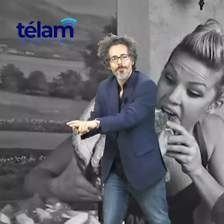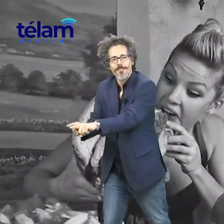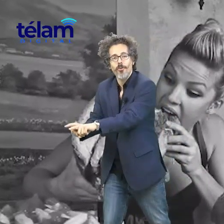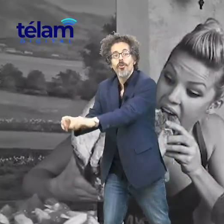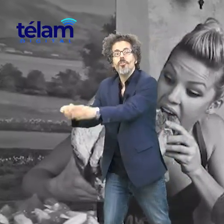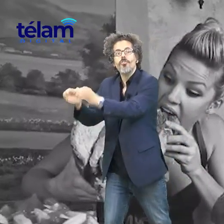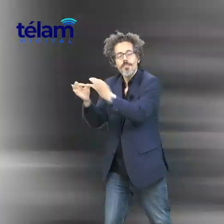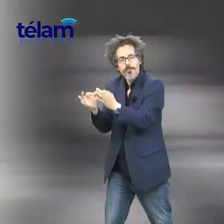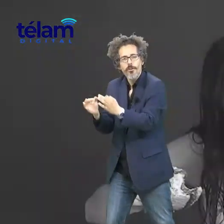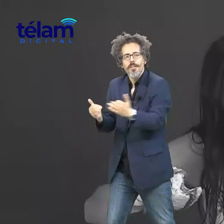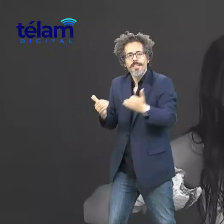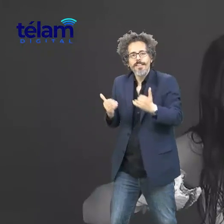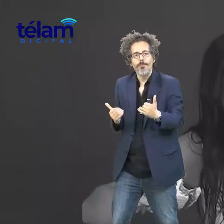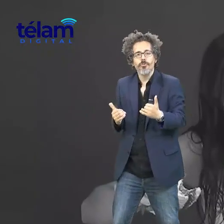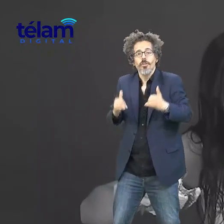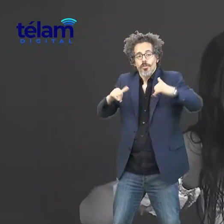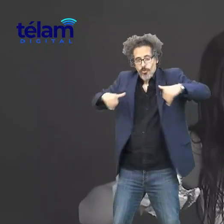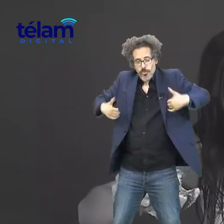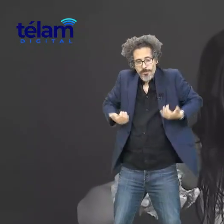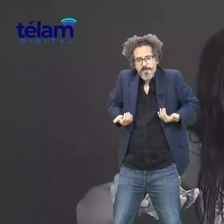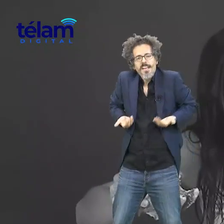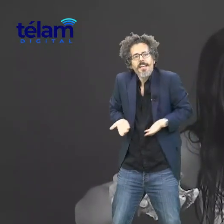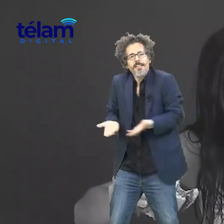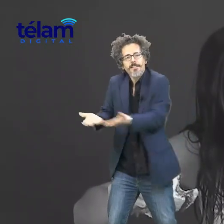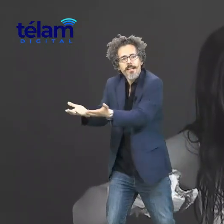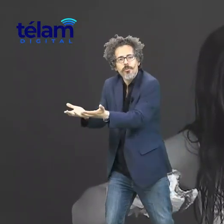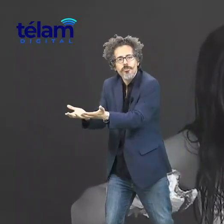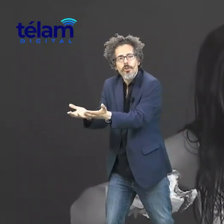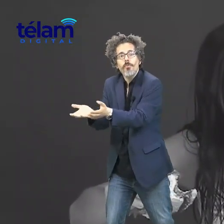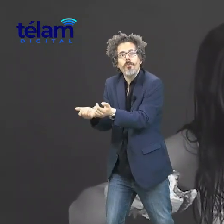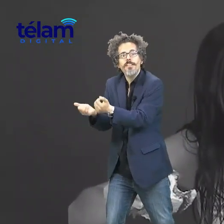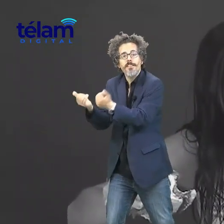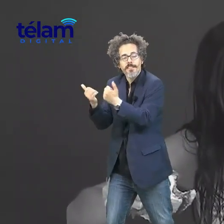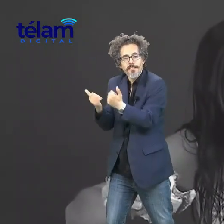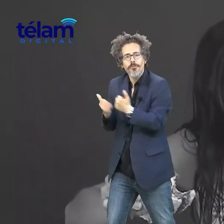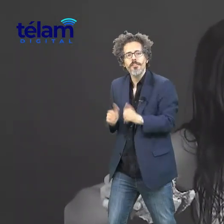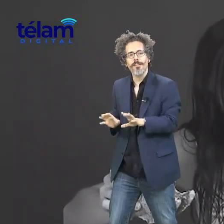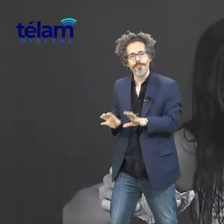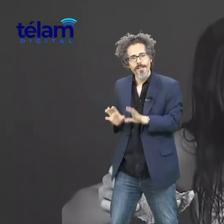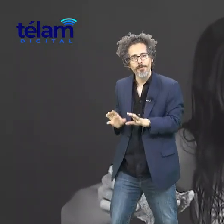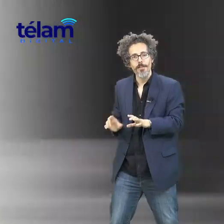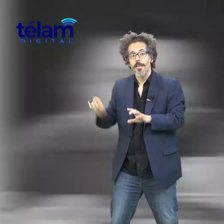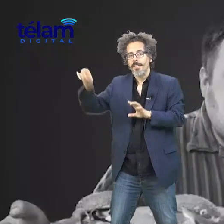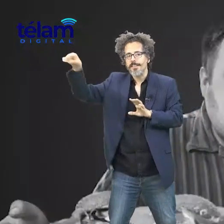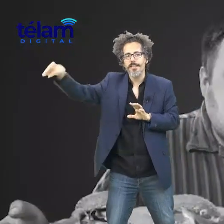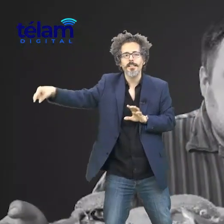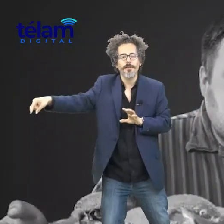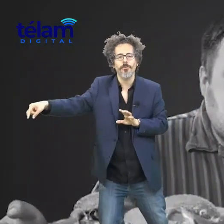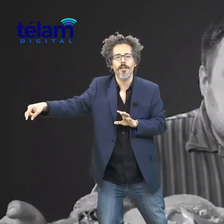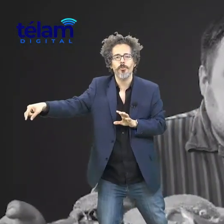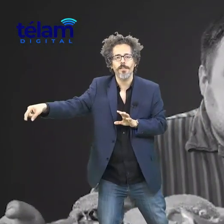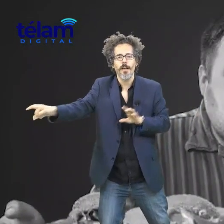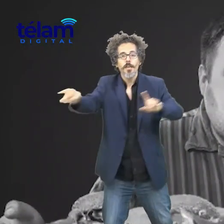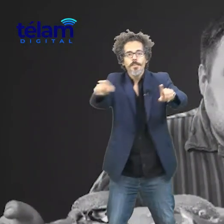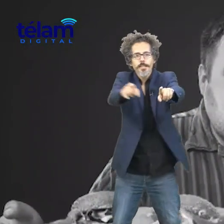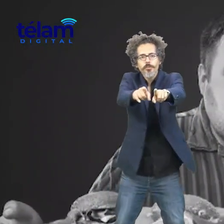lo que estamos comiendo sino que estamos justamente arrastrados por ese deseo irrefrenable que tiene que